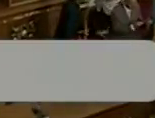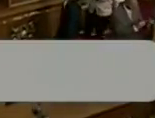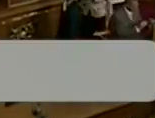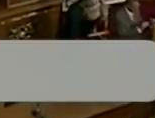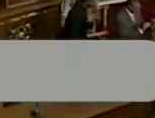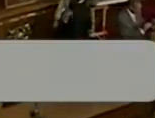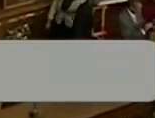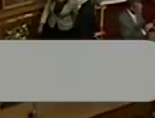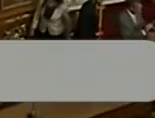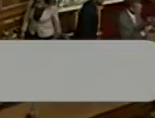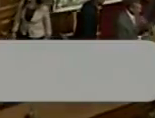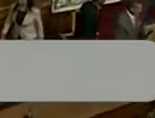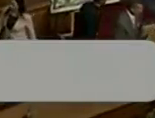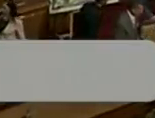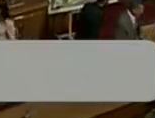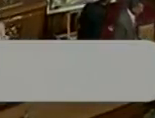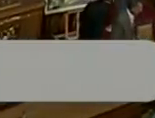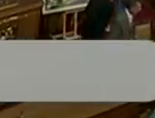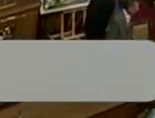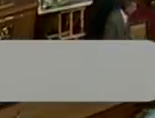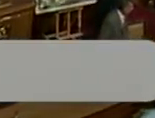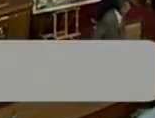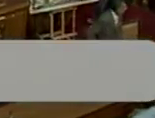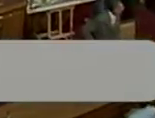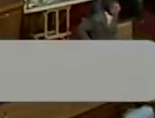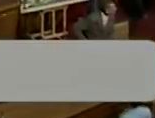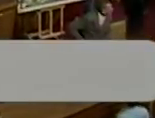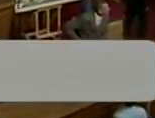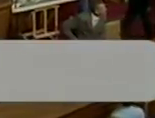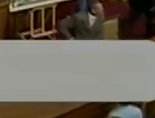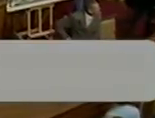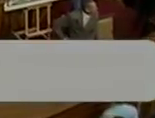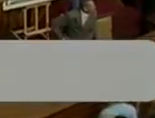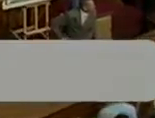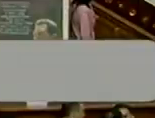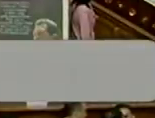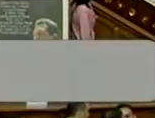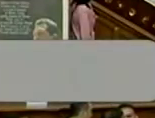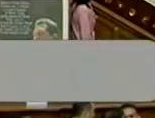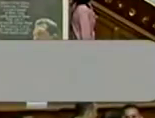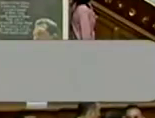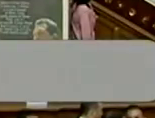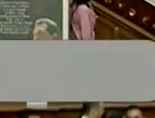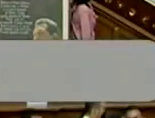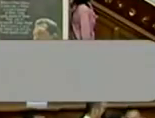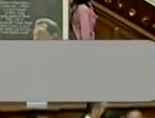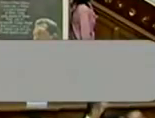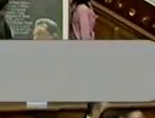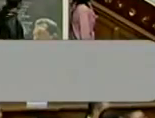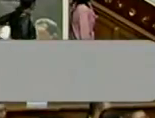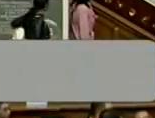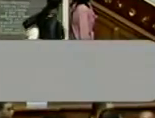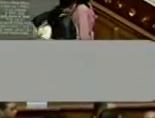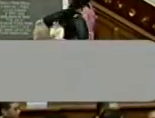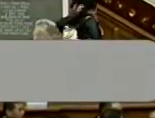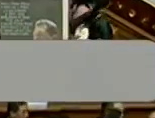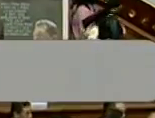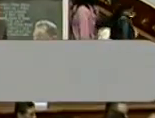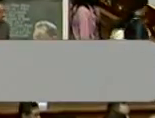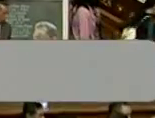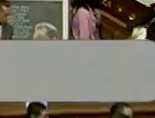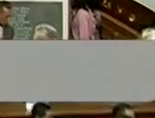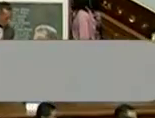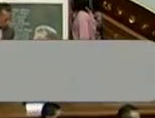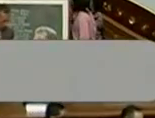Contreras. Asimismo, hicieron acto de presencia diferentes artistas, también el gobernador del estado Falcón Víctor Clar, el presidente y